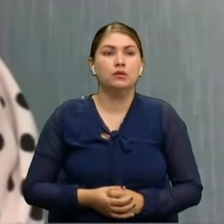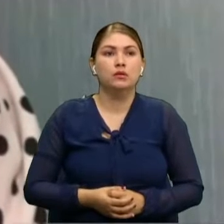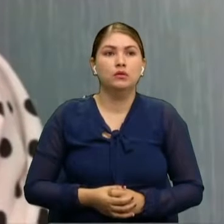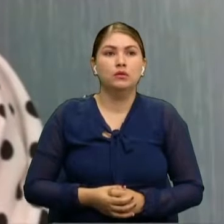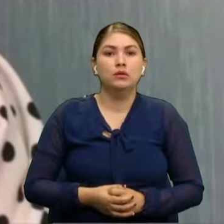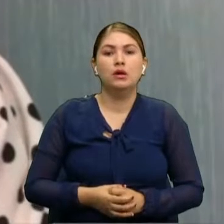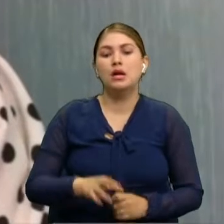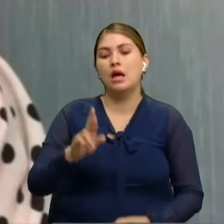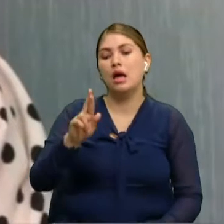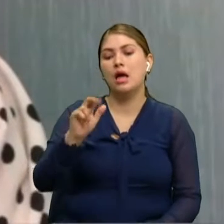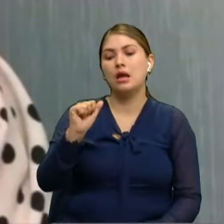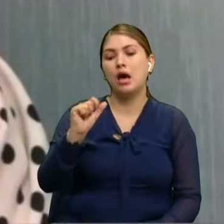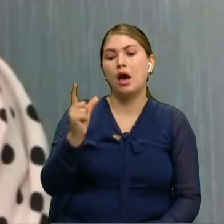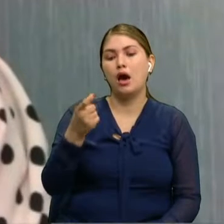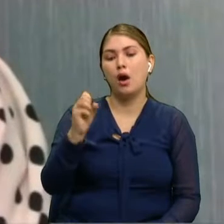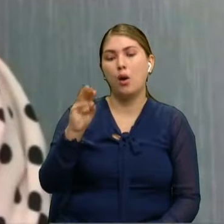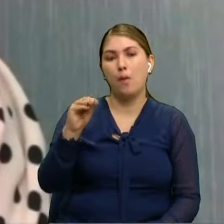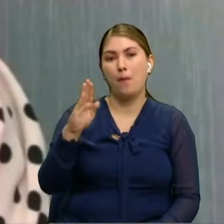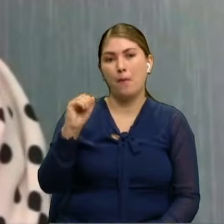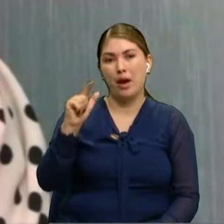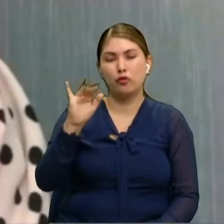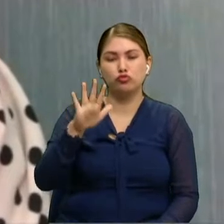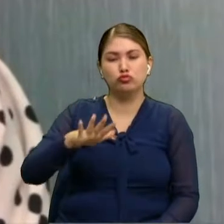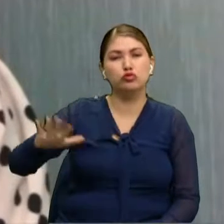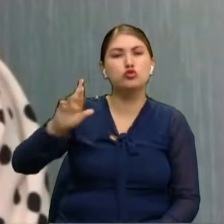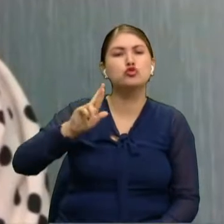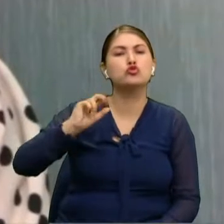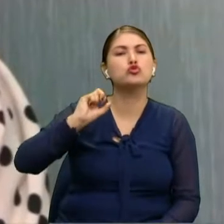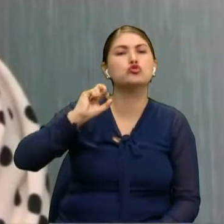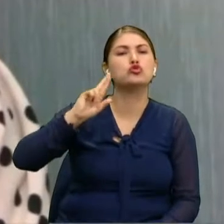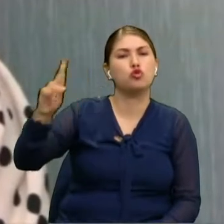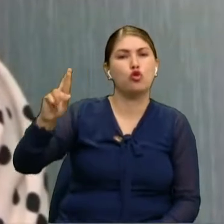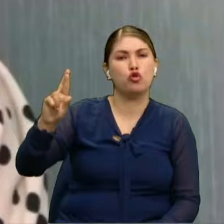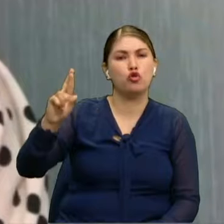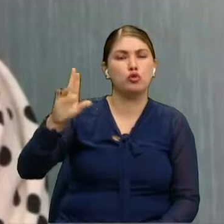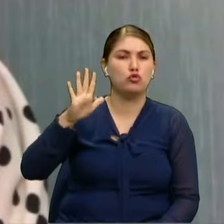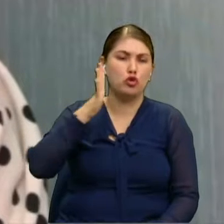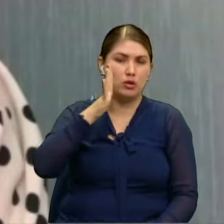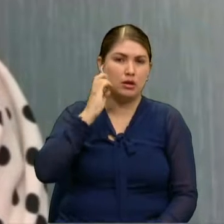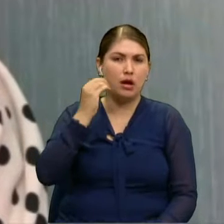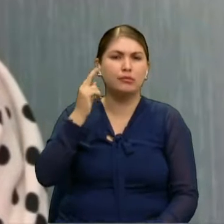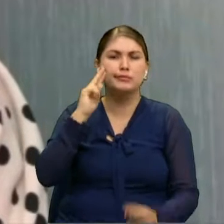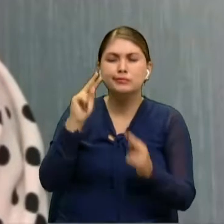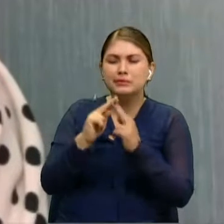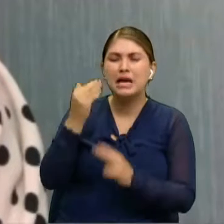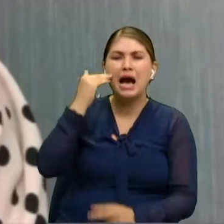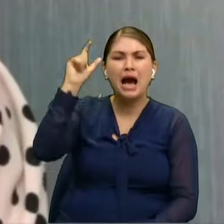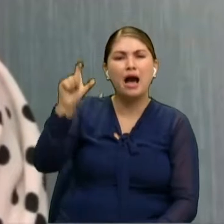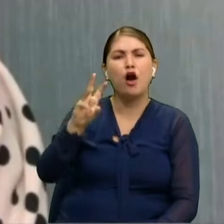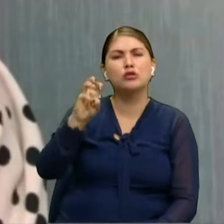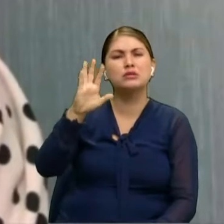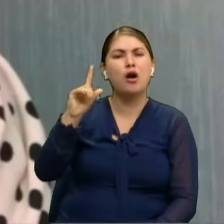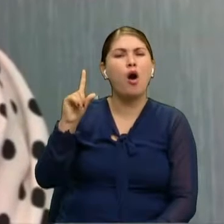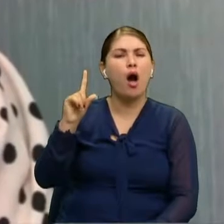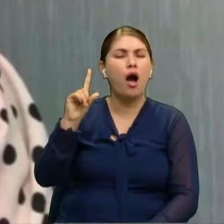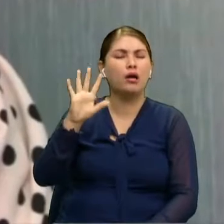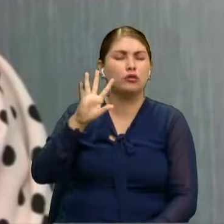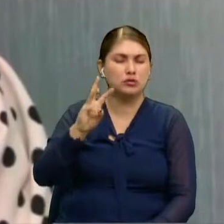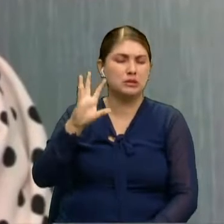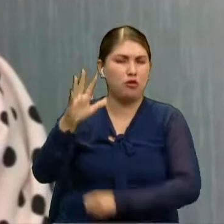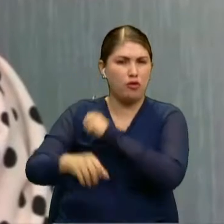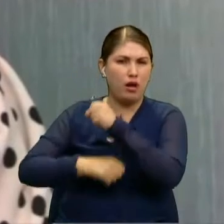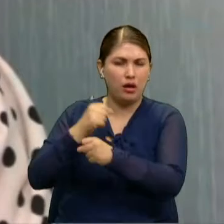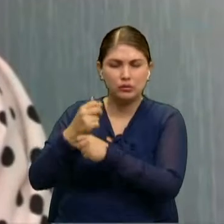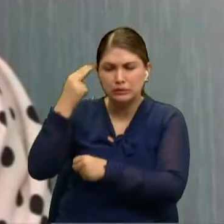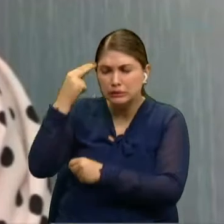En Ragombalia, al suroriente del norte de Santander, conocimos la historia de una mujer de 85 años que ha dedicado su vida a